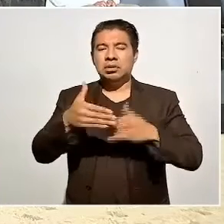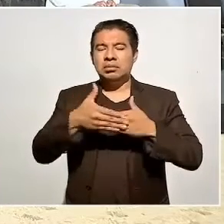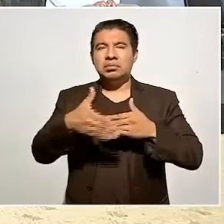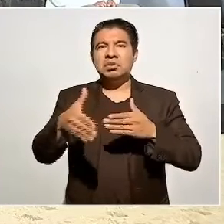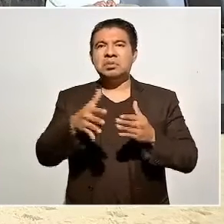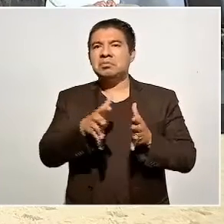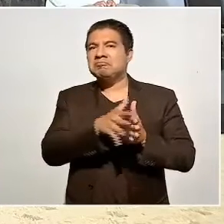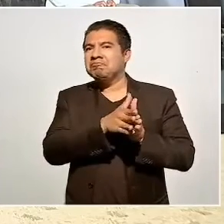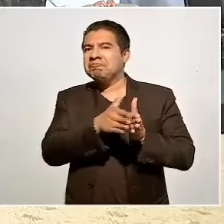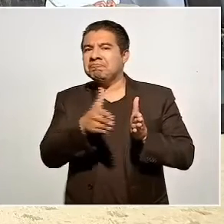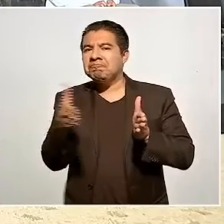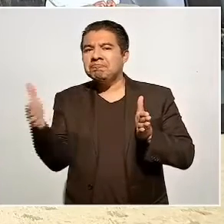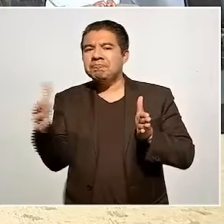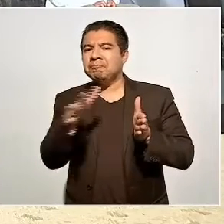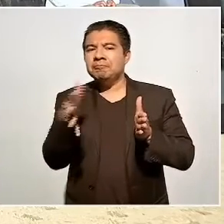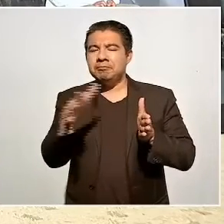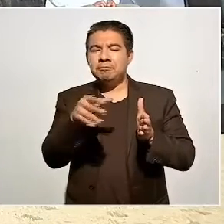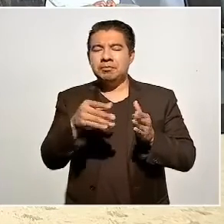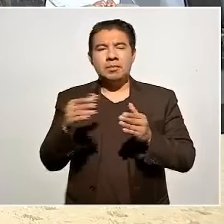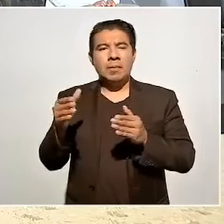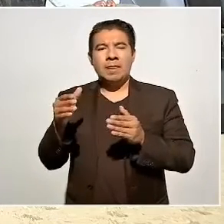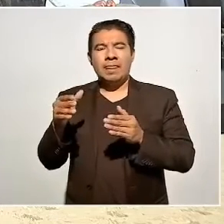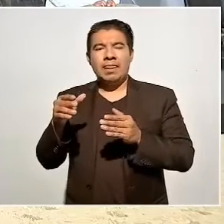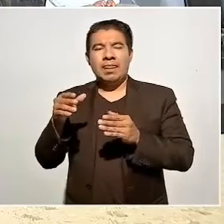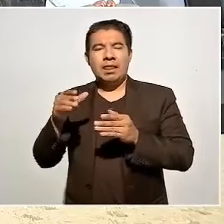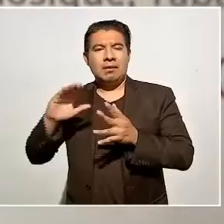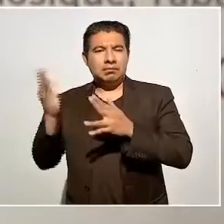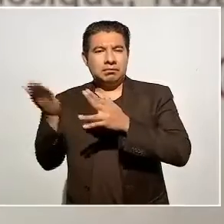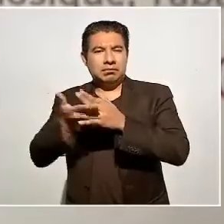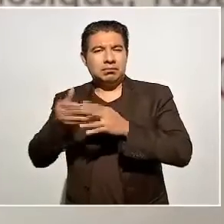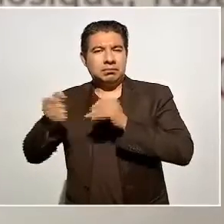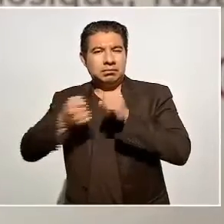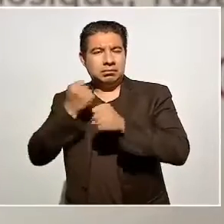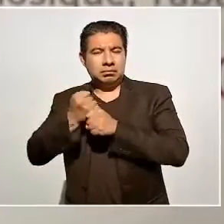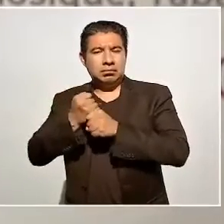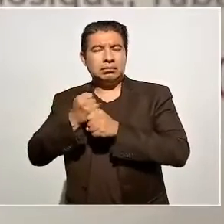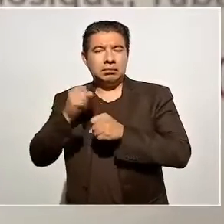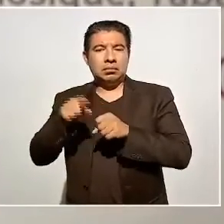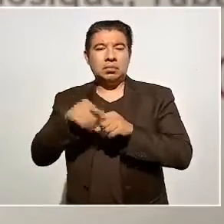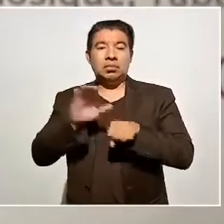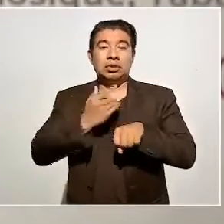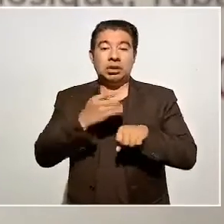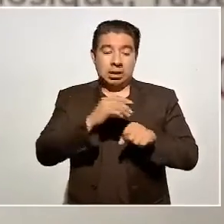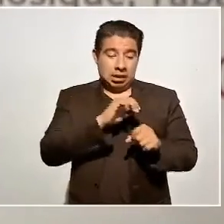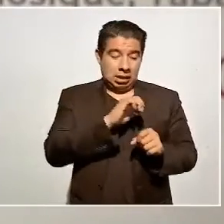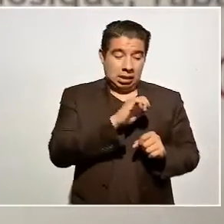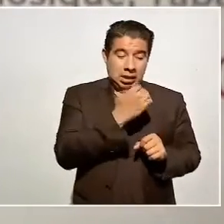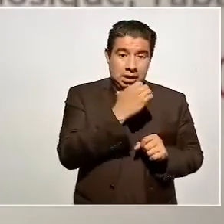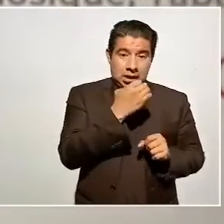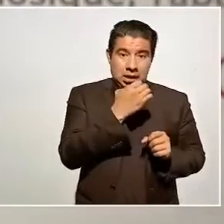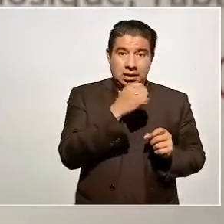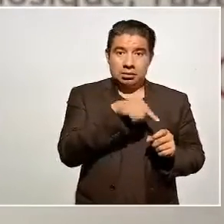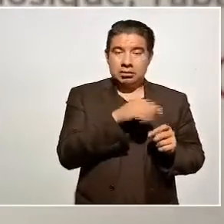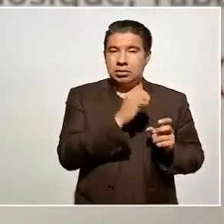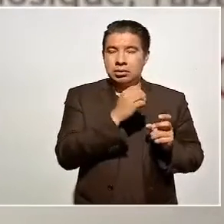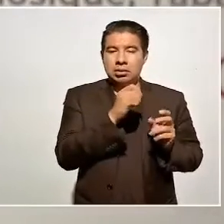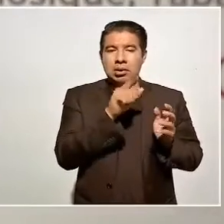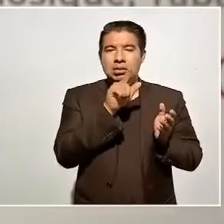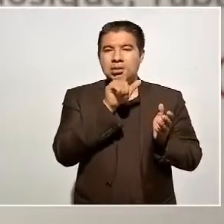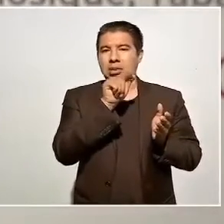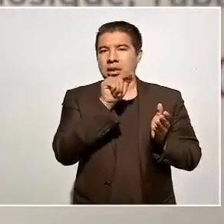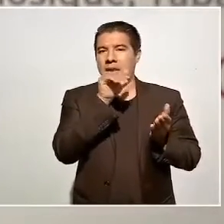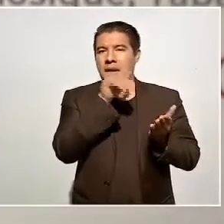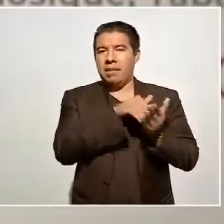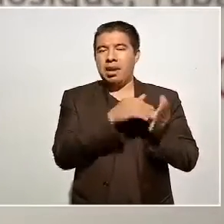Calculo que a mitad del año, porque en enero ya se crearon como